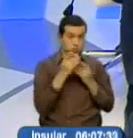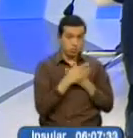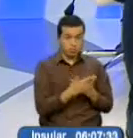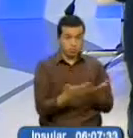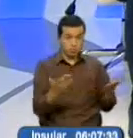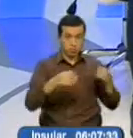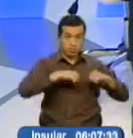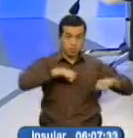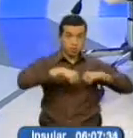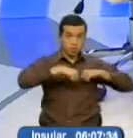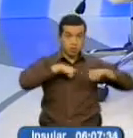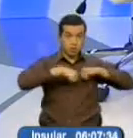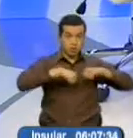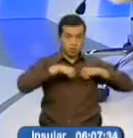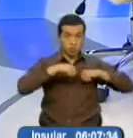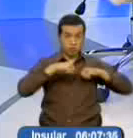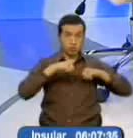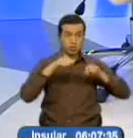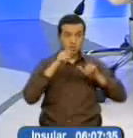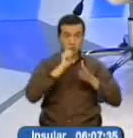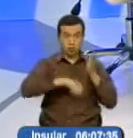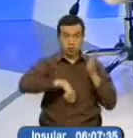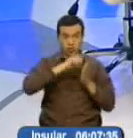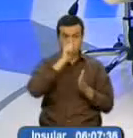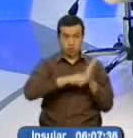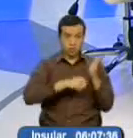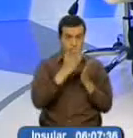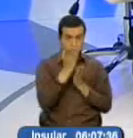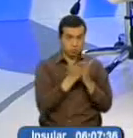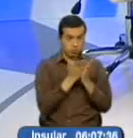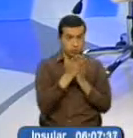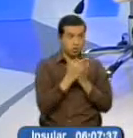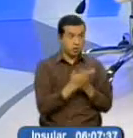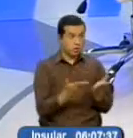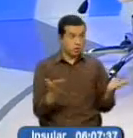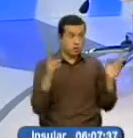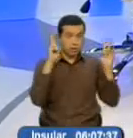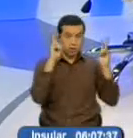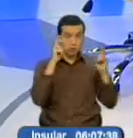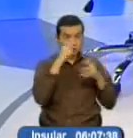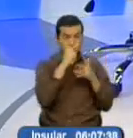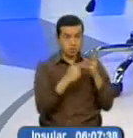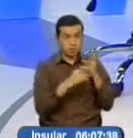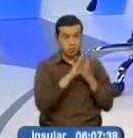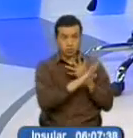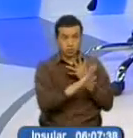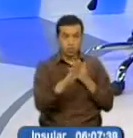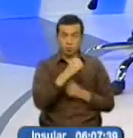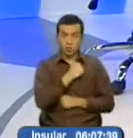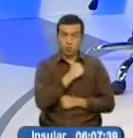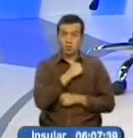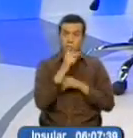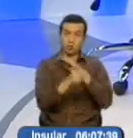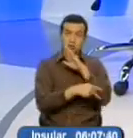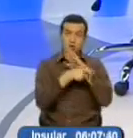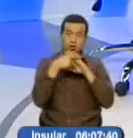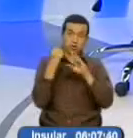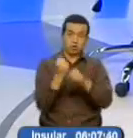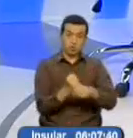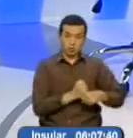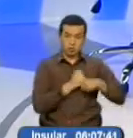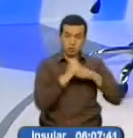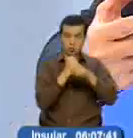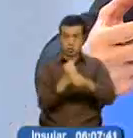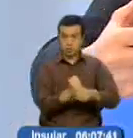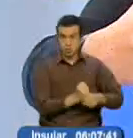en operación al amparo de este contrato de servicio? Y en tema de ese producto que es propiedad de Petroamazonas,